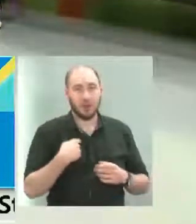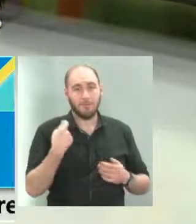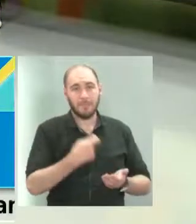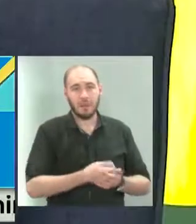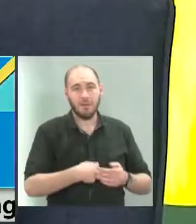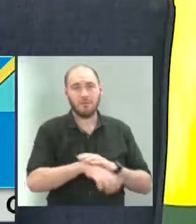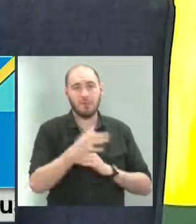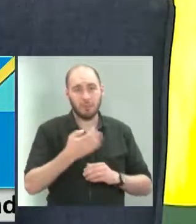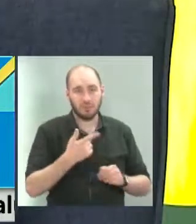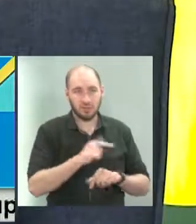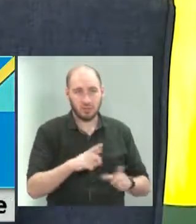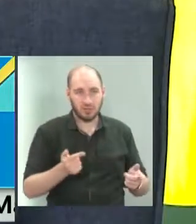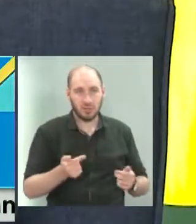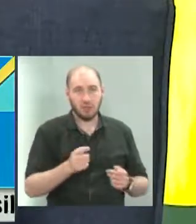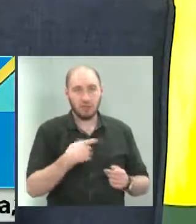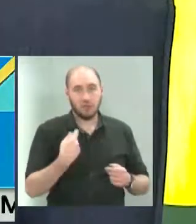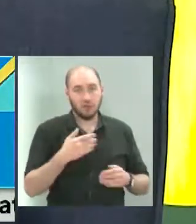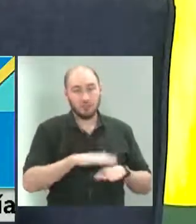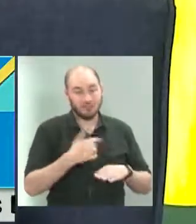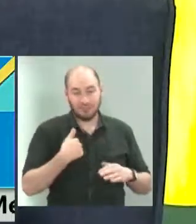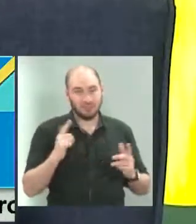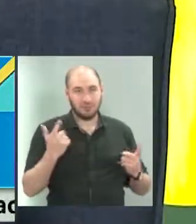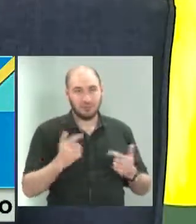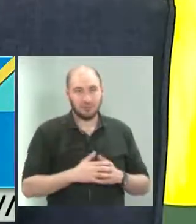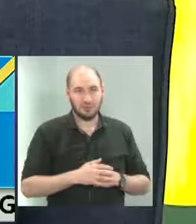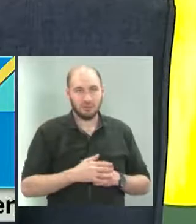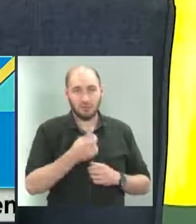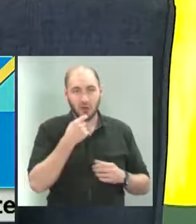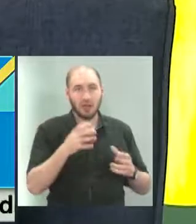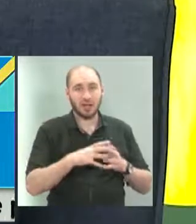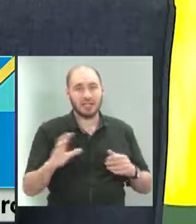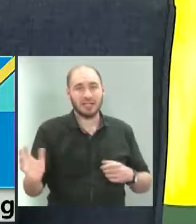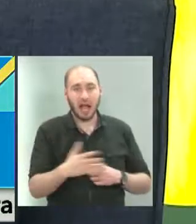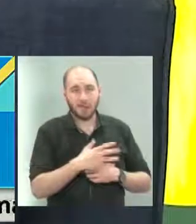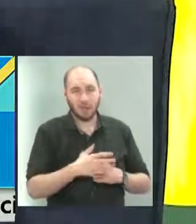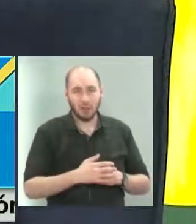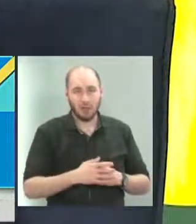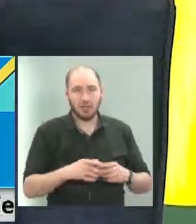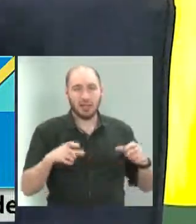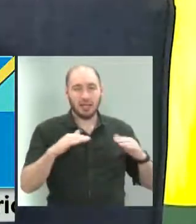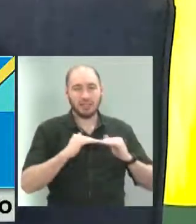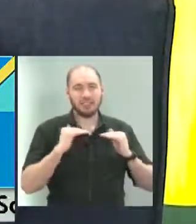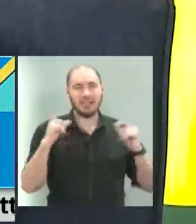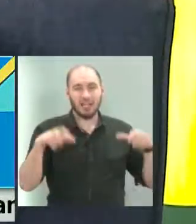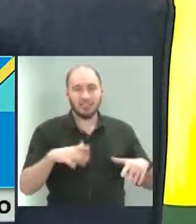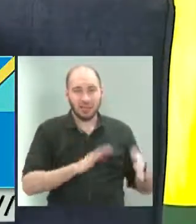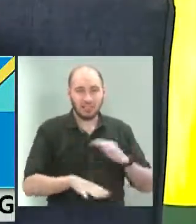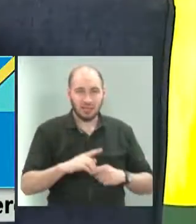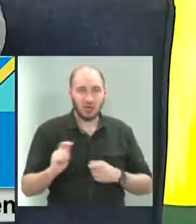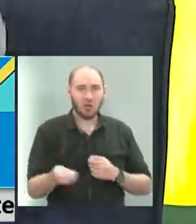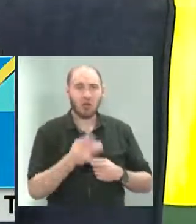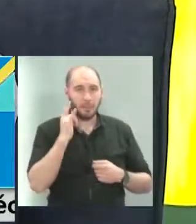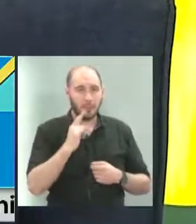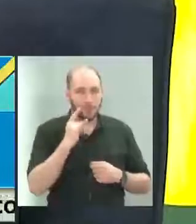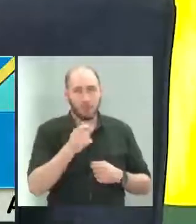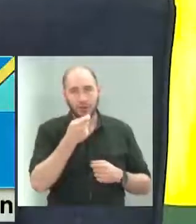al fútbol profesional, en ese caso no tenemos incumbencia. Nosotros sí, mirá, si el equipo de handball, que el cual le hicimos un playón a Gimnasia de Grima, el equipo de hockey de Maipú, por